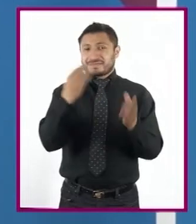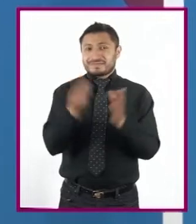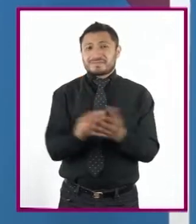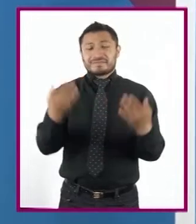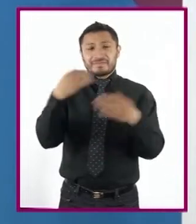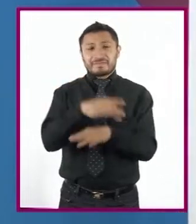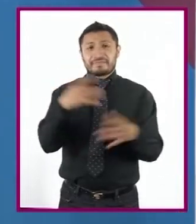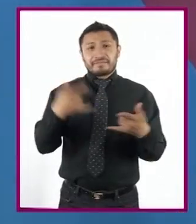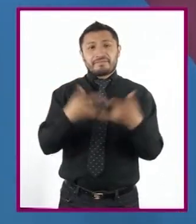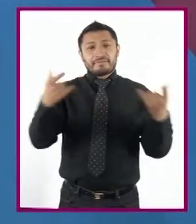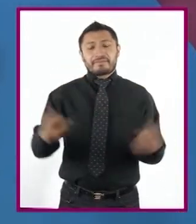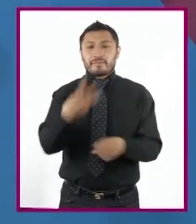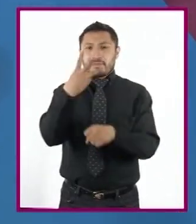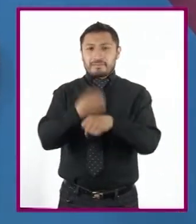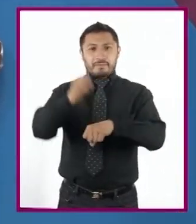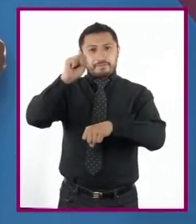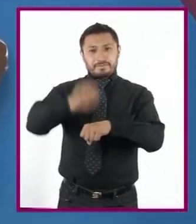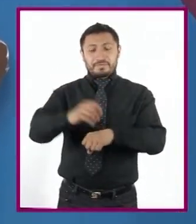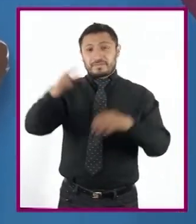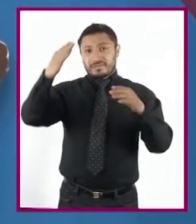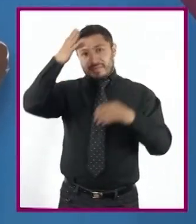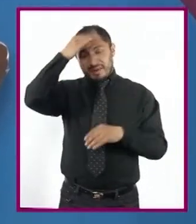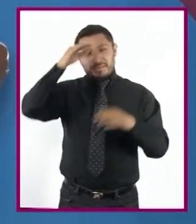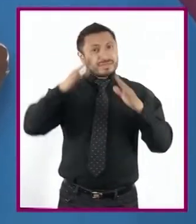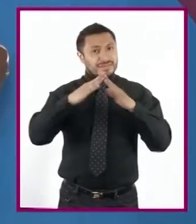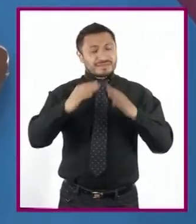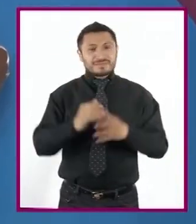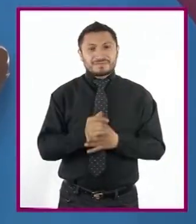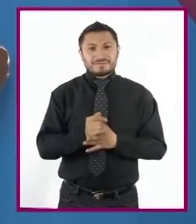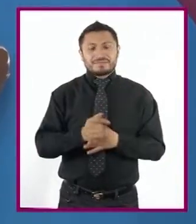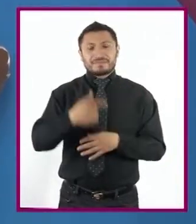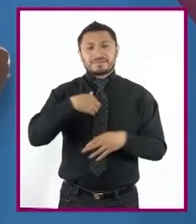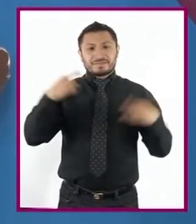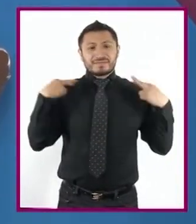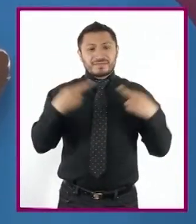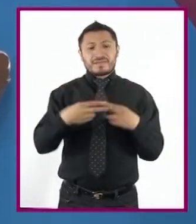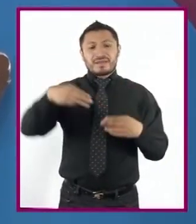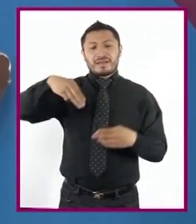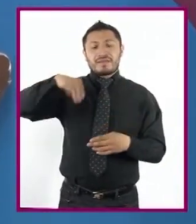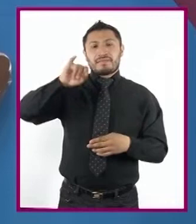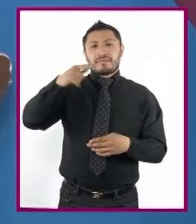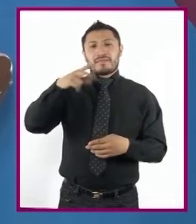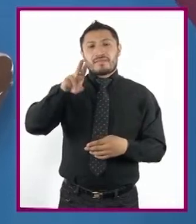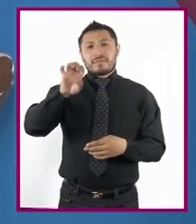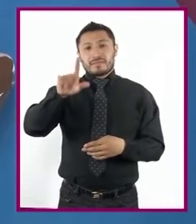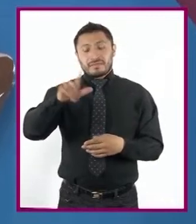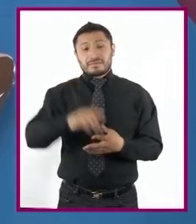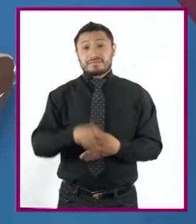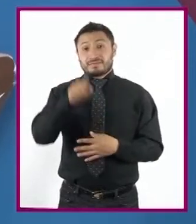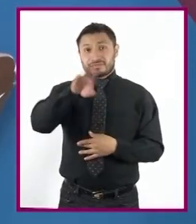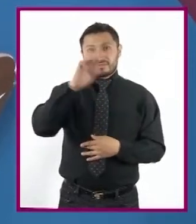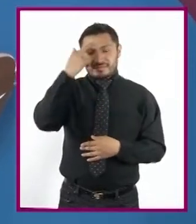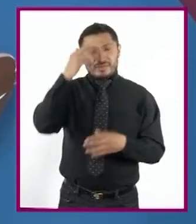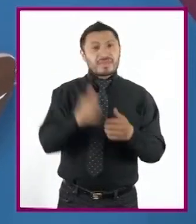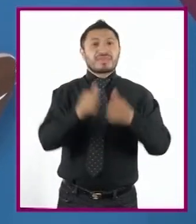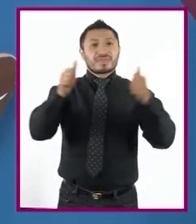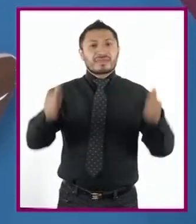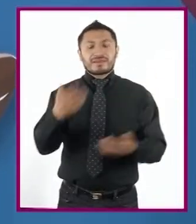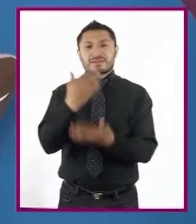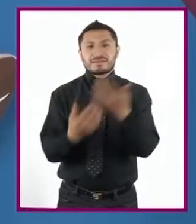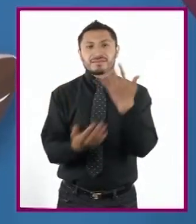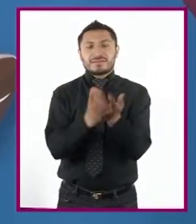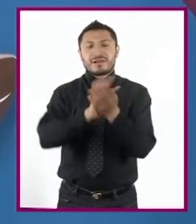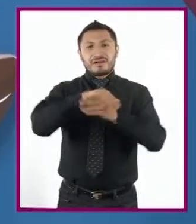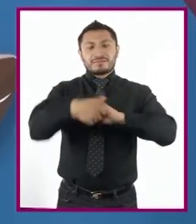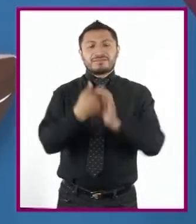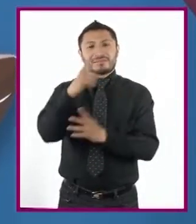asignatura Historia Tercer Grado de Aprende en Casa. Soy el maestro Miguel Delgado. Recuerden mantener la sana distancia, lavarse las manos